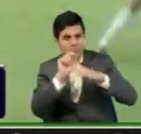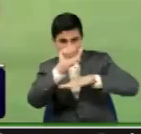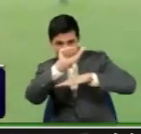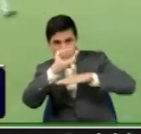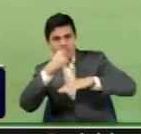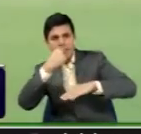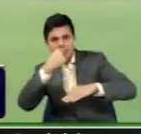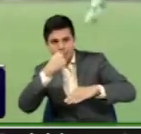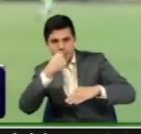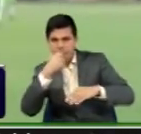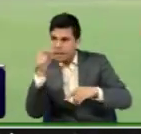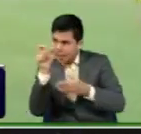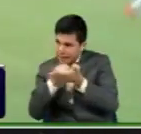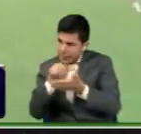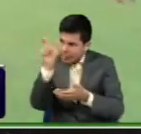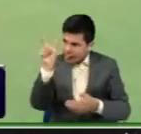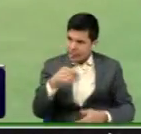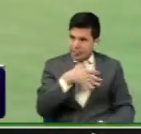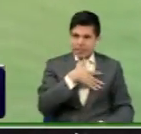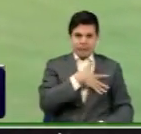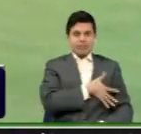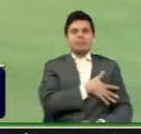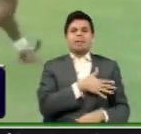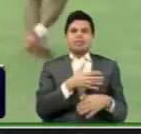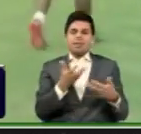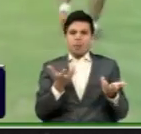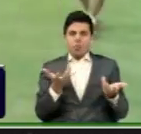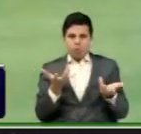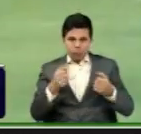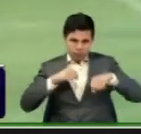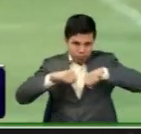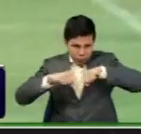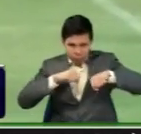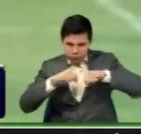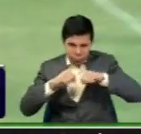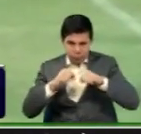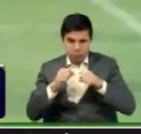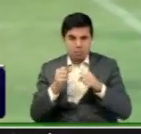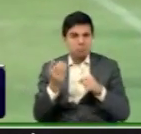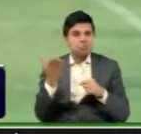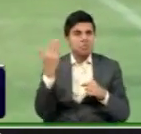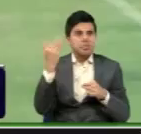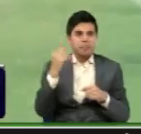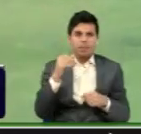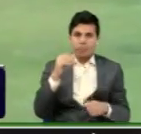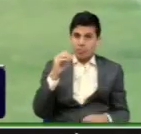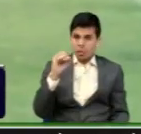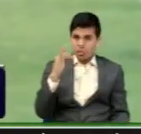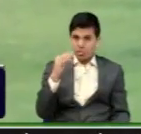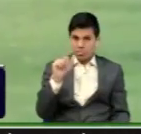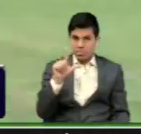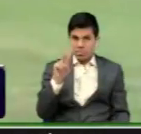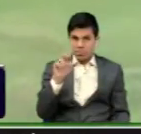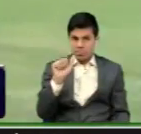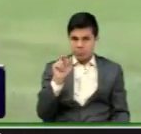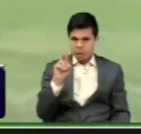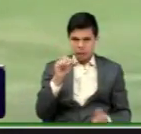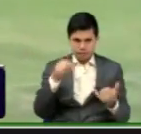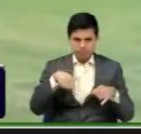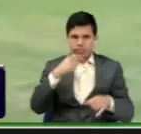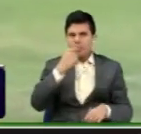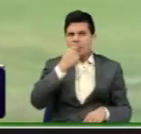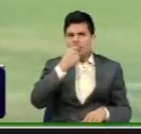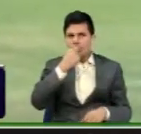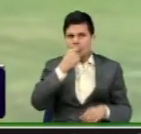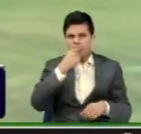de Bolívar. Eso es de pronto un parámetro. Otálvaro Polanco agradeció la organización que tuvieron los